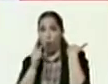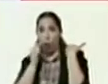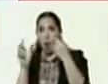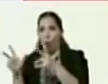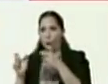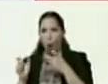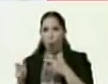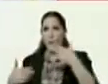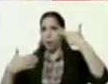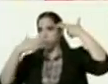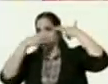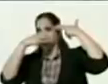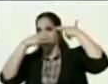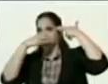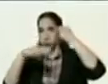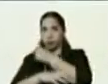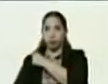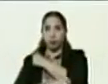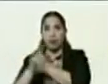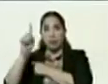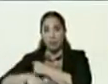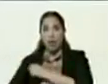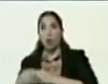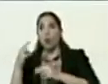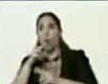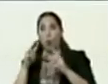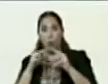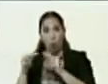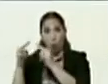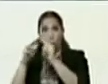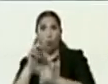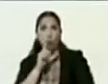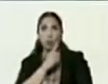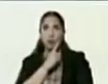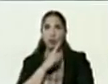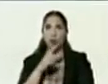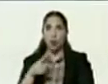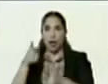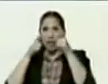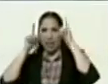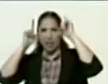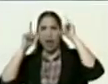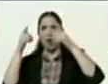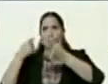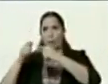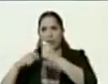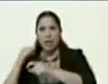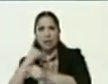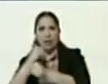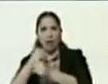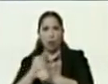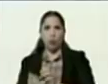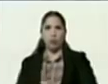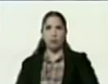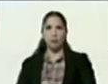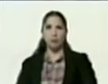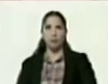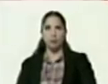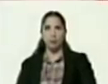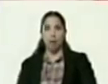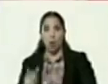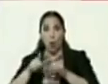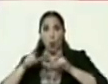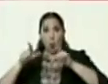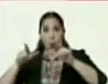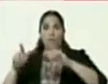vacunas, de la extorsión. Es muy conocido por ganaderos, por comerciantes, por trabajadores en la zona de la